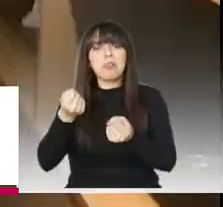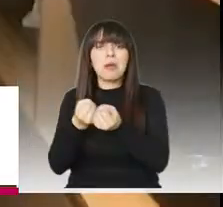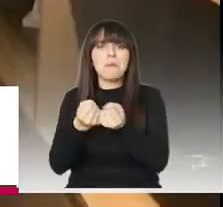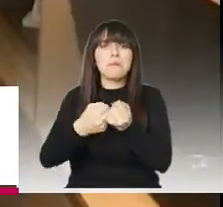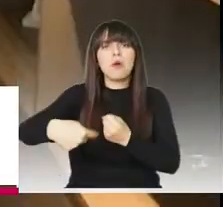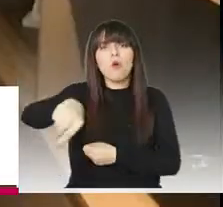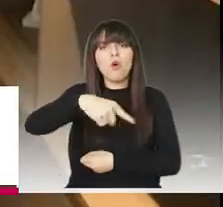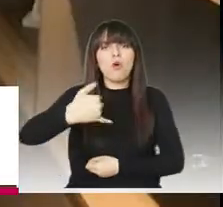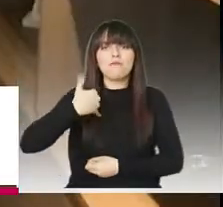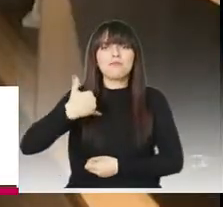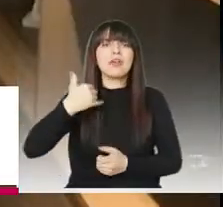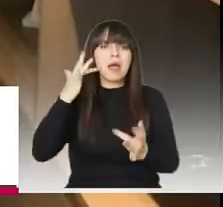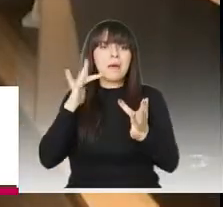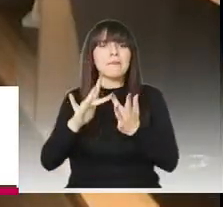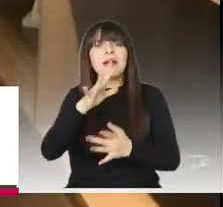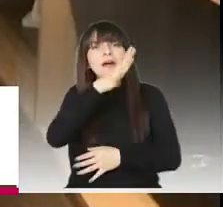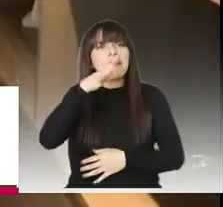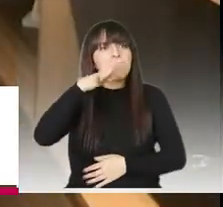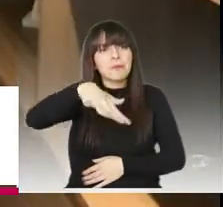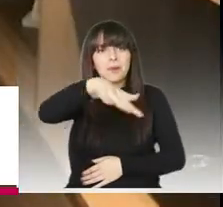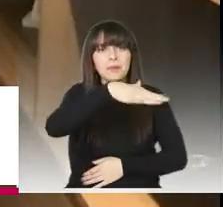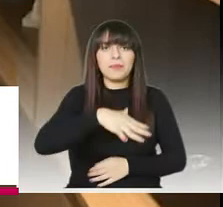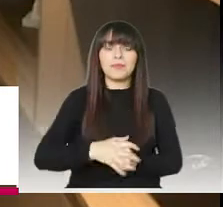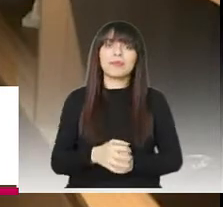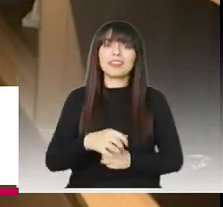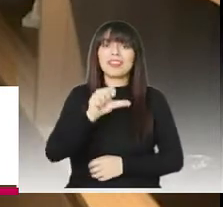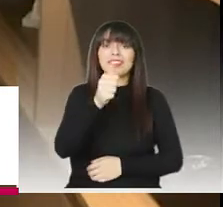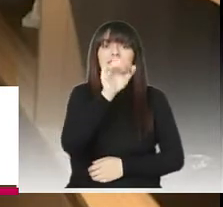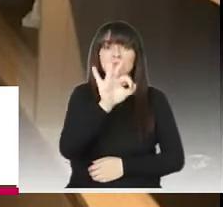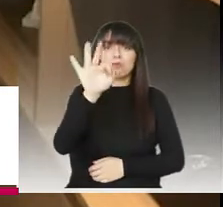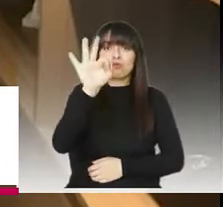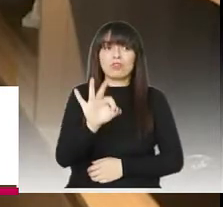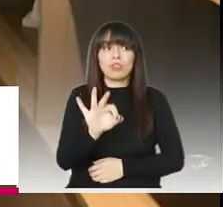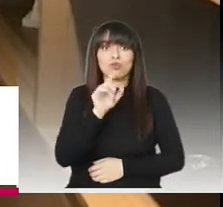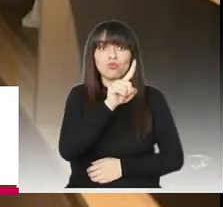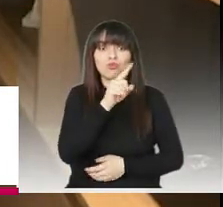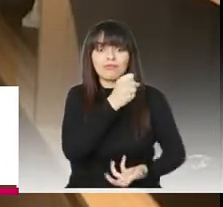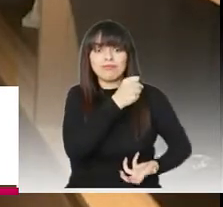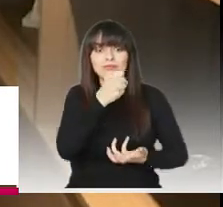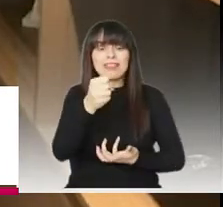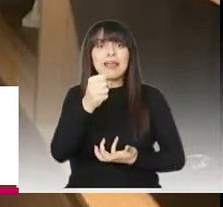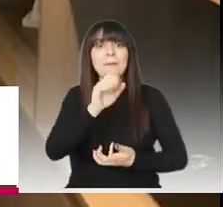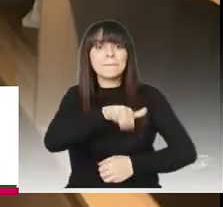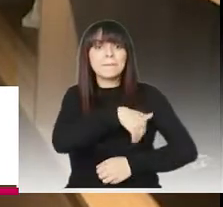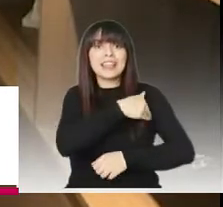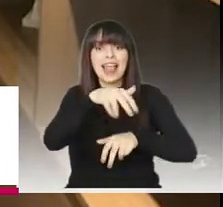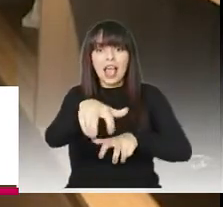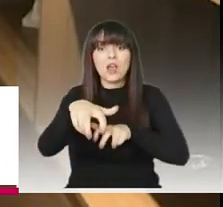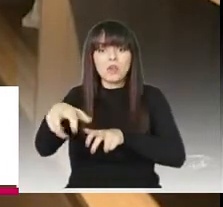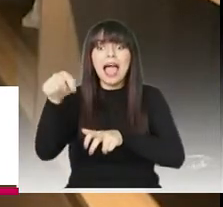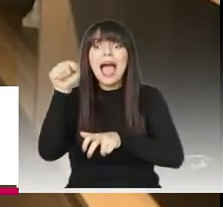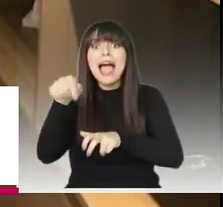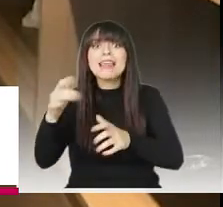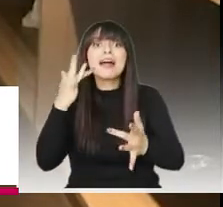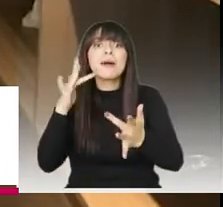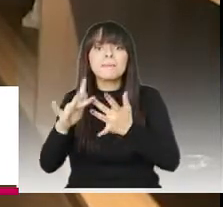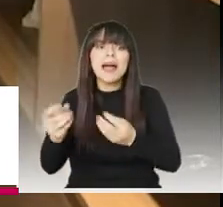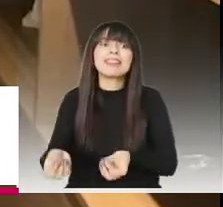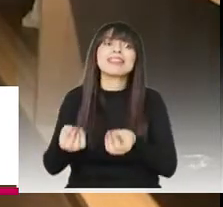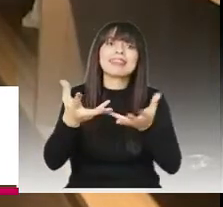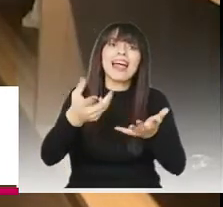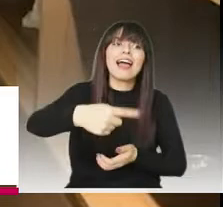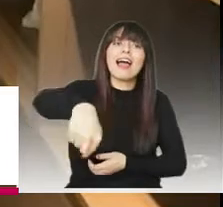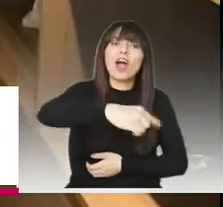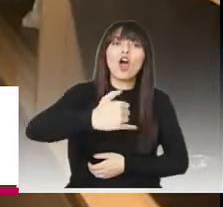Que el 10% del presupuesto del Ministerio de Agricultura se destine para los jóvenes emprendedores, agropecuarios